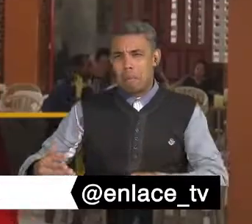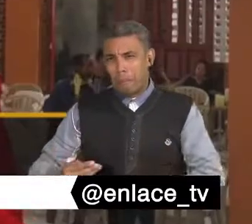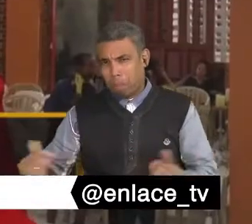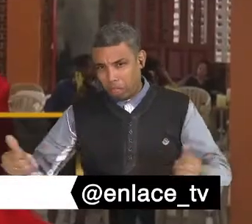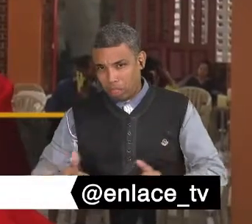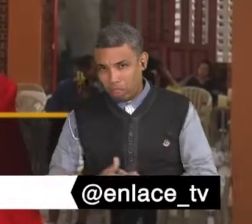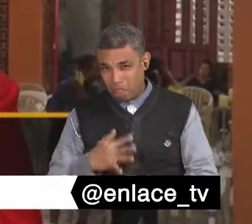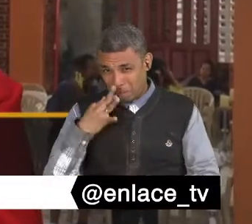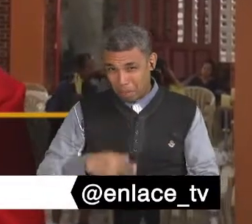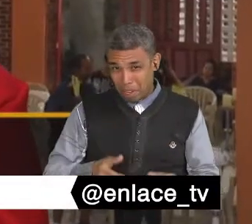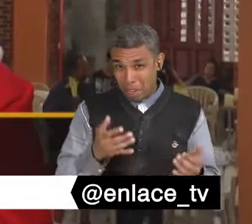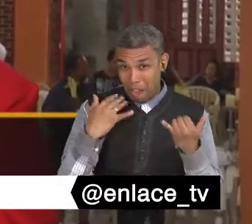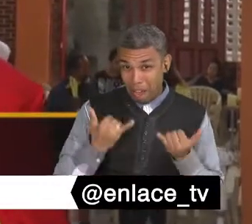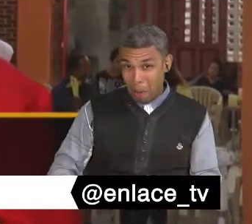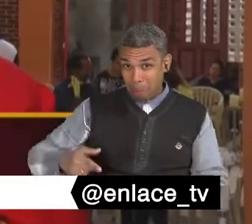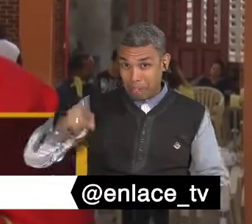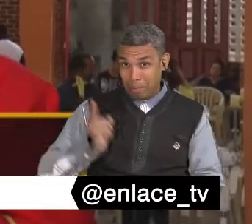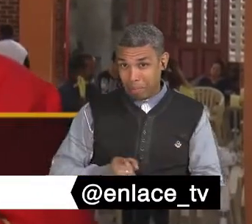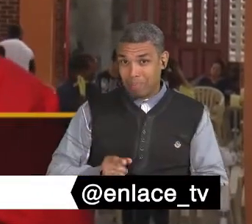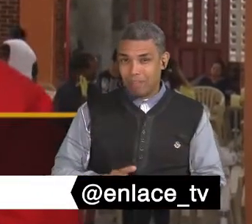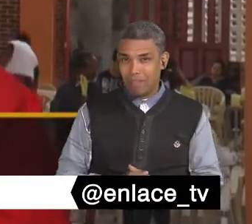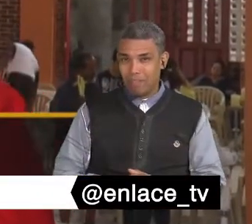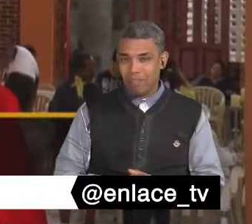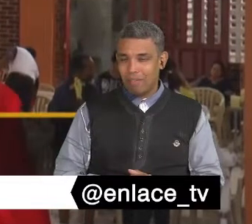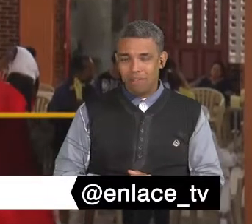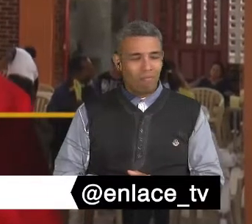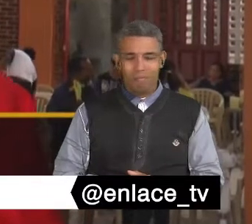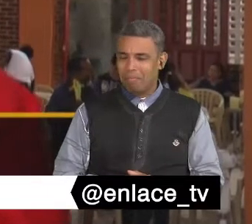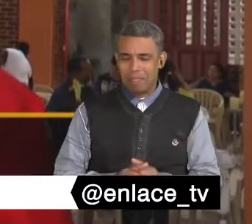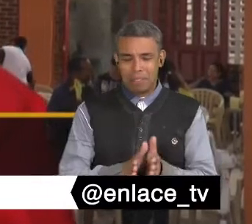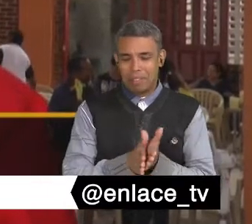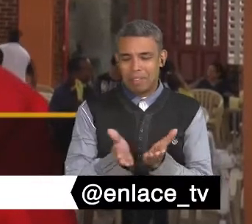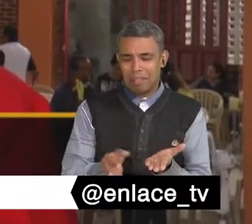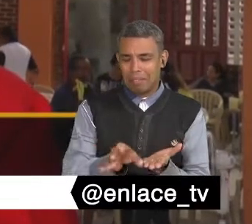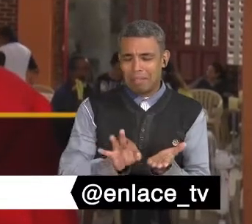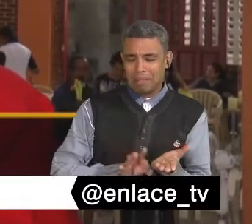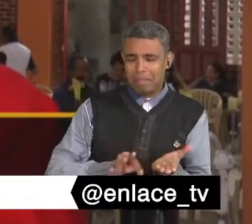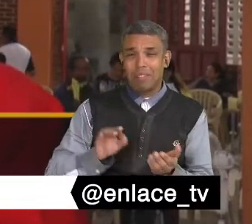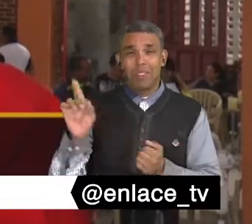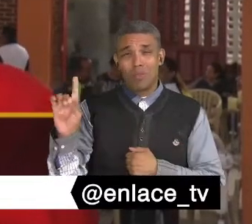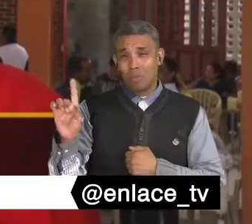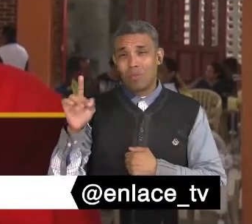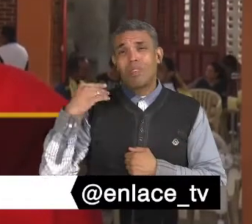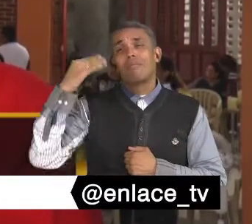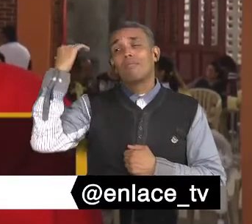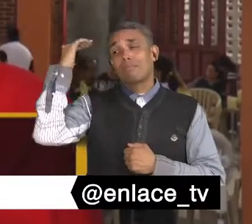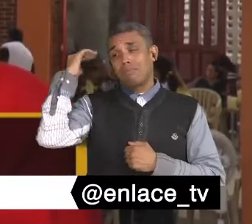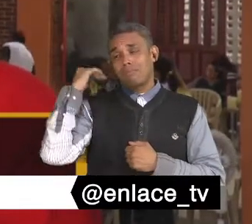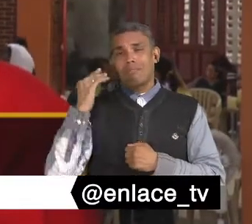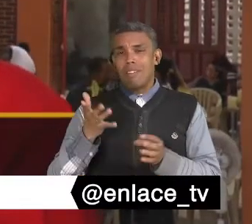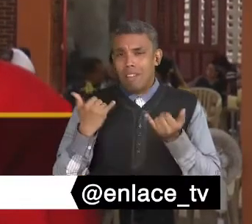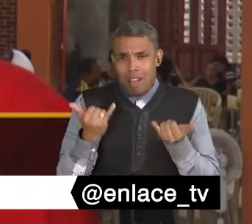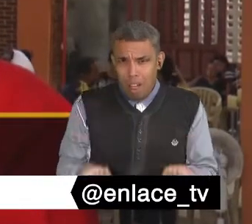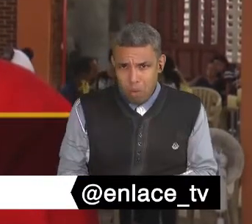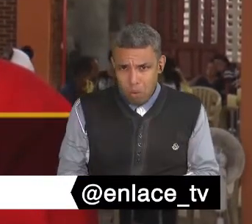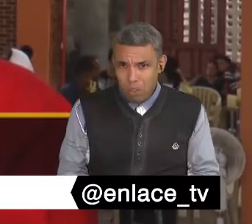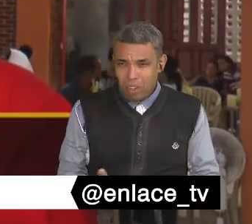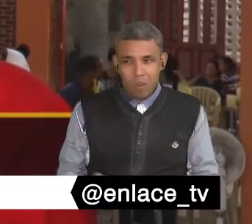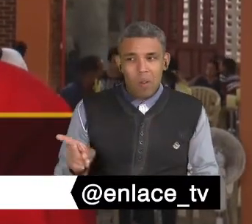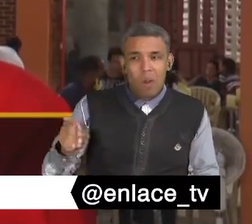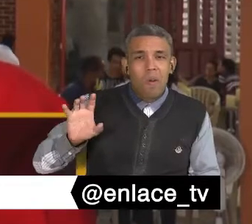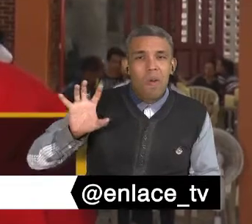El texto bíblico es otro contexto. Aquí el problema es que es sumamente grave porque en Siria hay